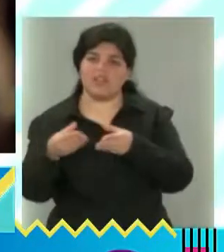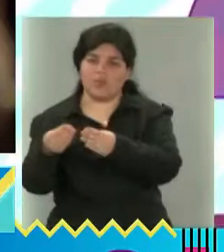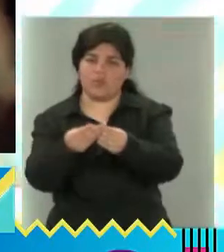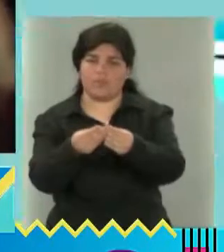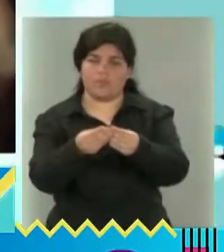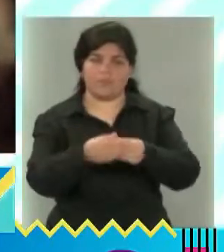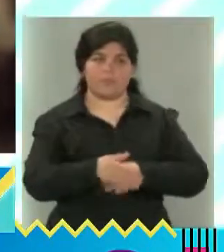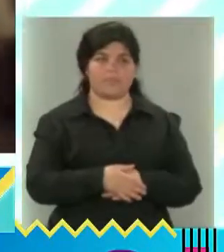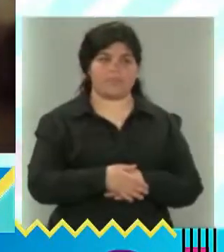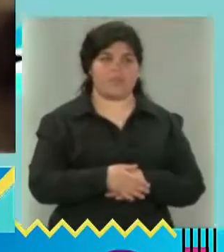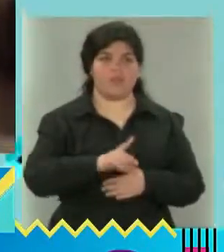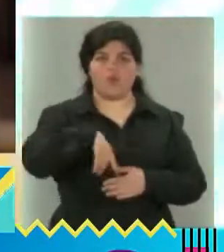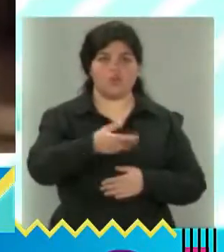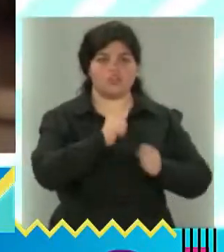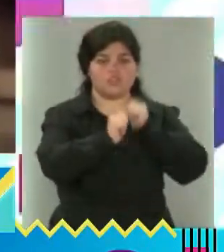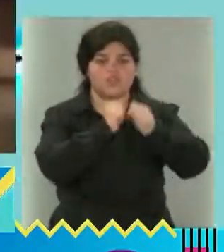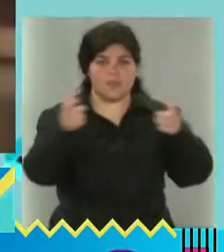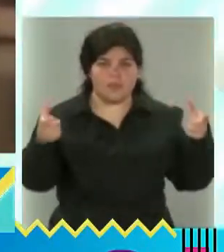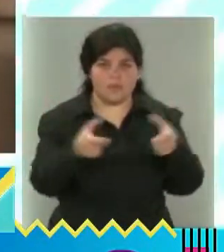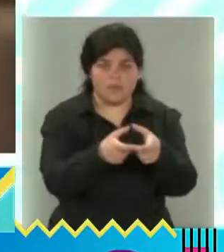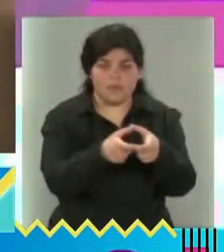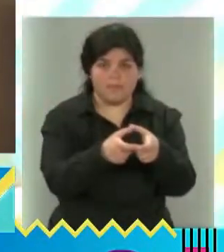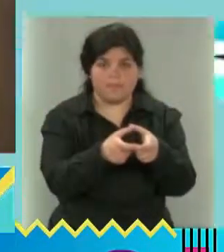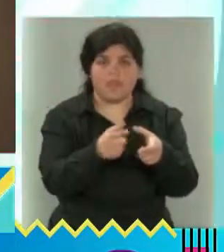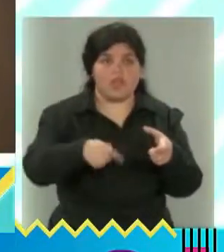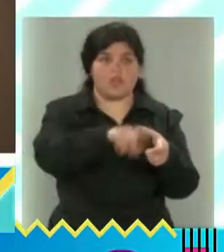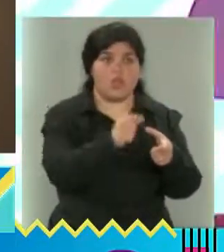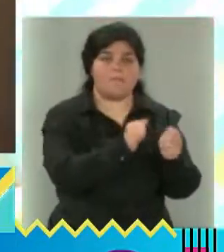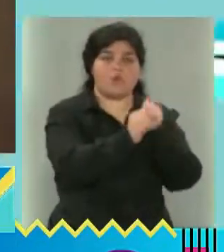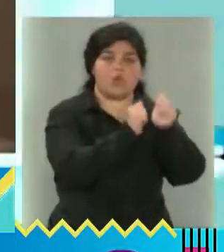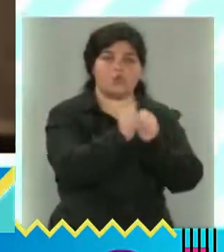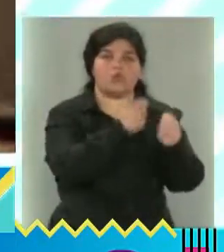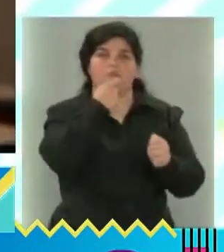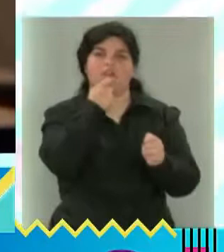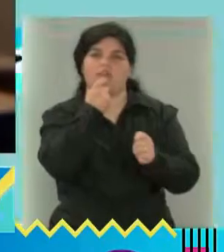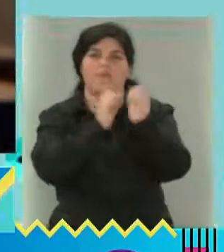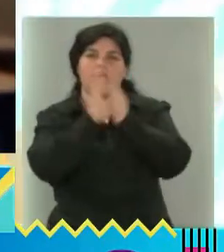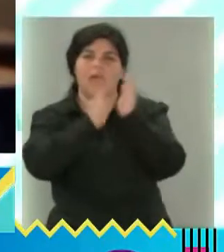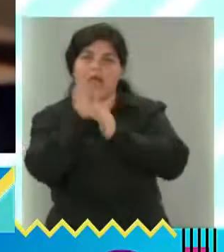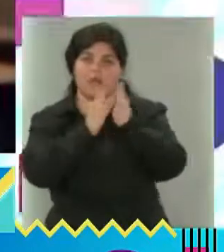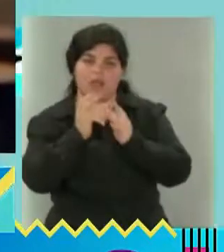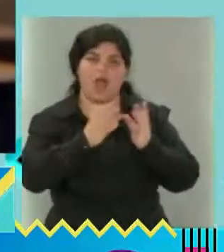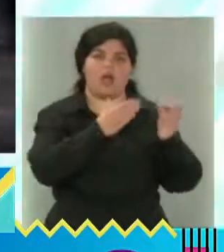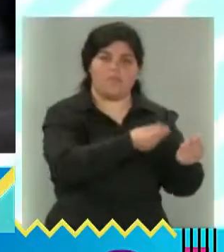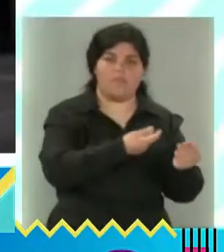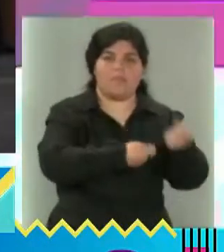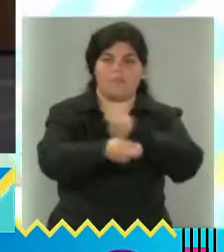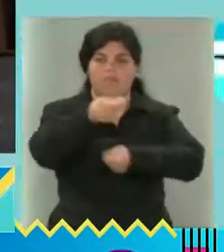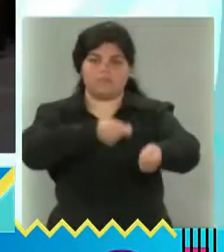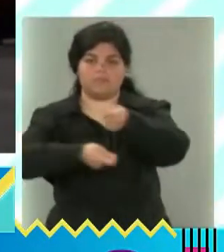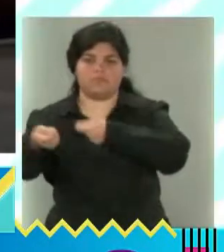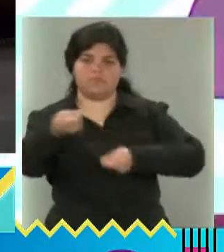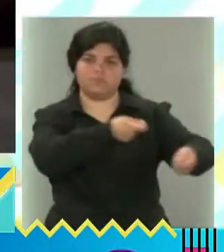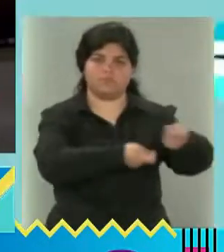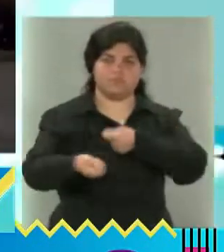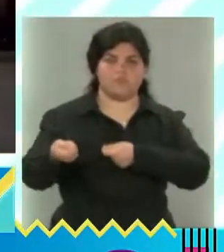Existen otros sistemas menores que no, sin llegar a ser una cooperativa, productores que compartan maquinaria, por ejemplo, para acceder a la tecnología sin